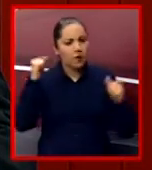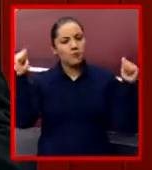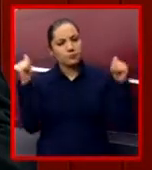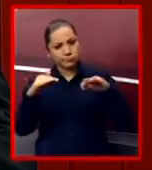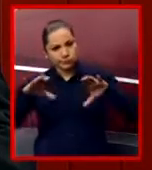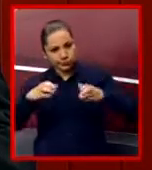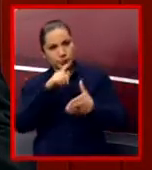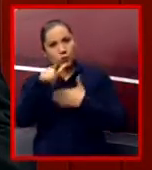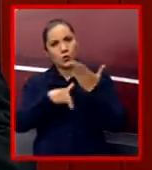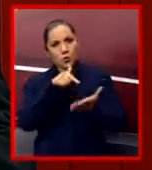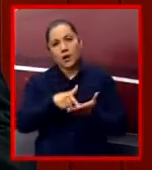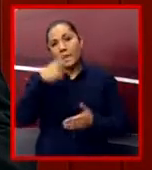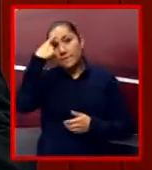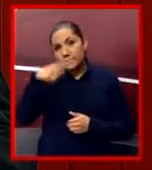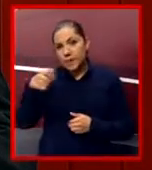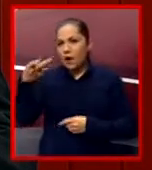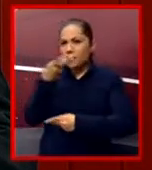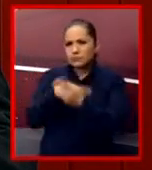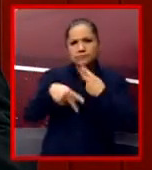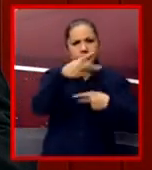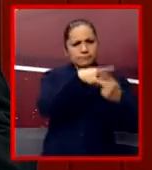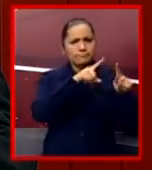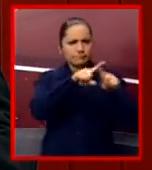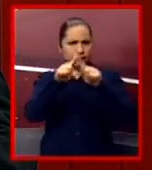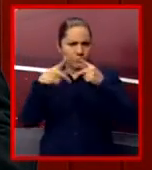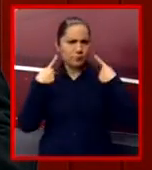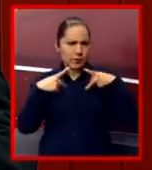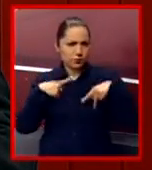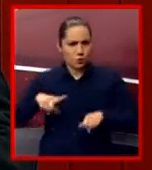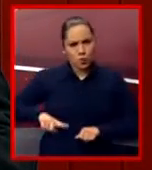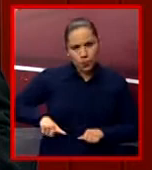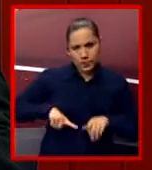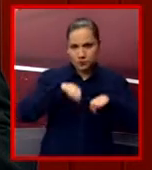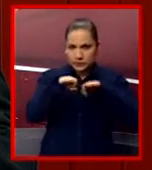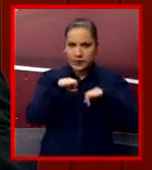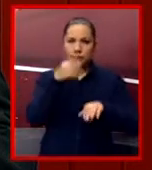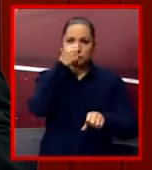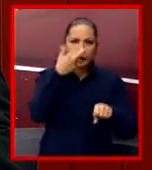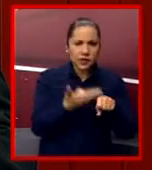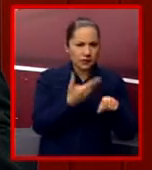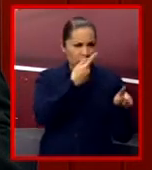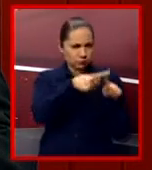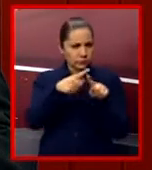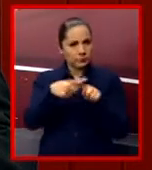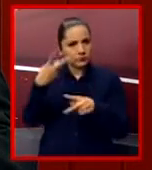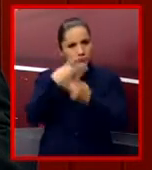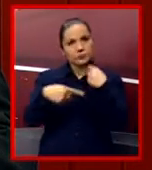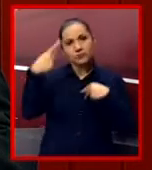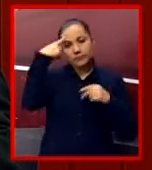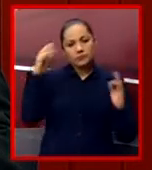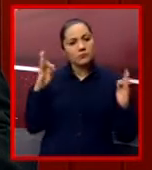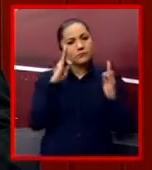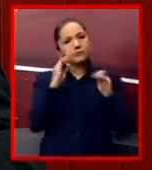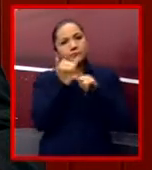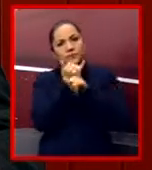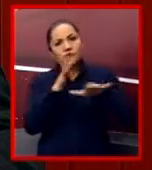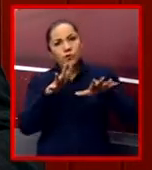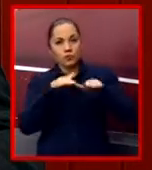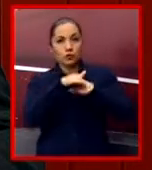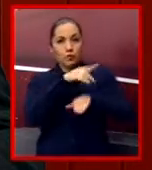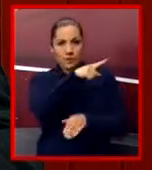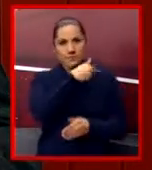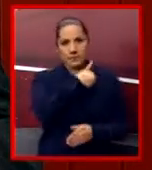que acudieron a la Cámara Alta para dar cuenta del estado que guarda la Administración Pública Federal en el marco del quinto informe de gobierno